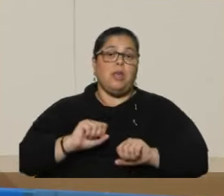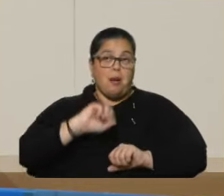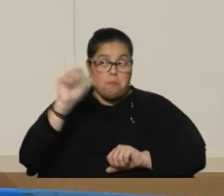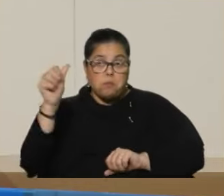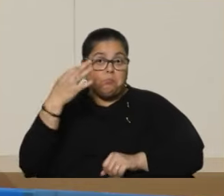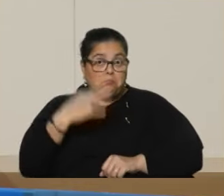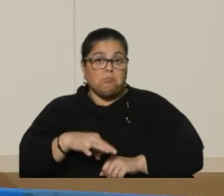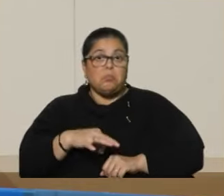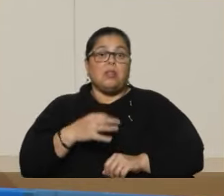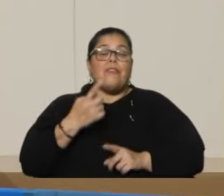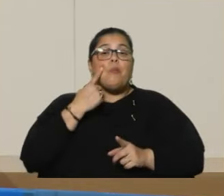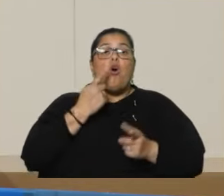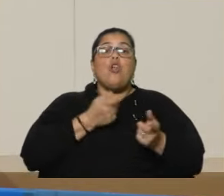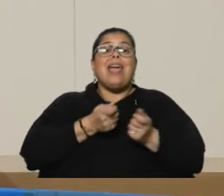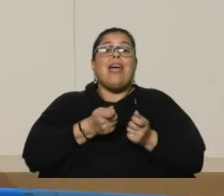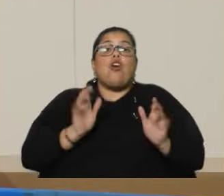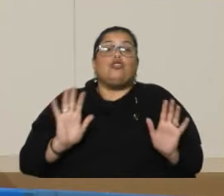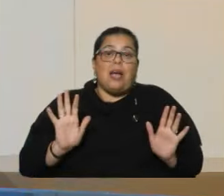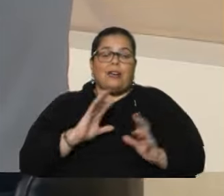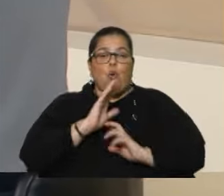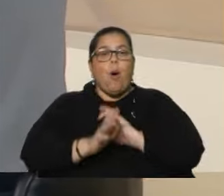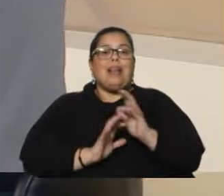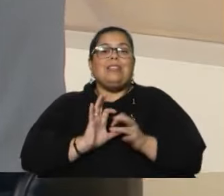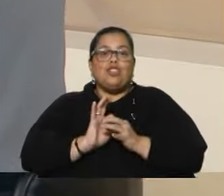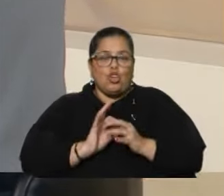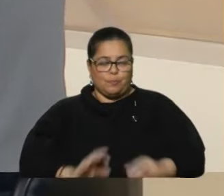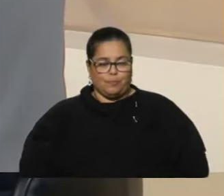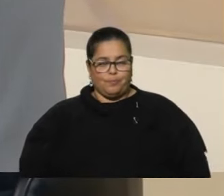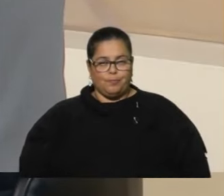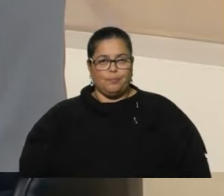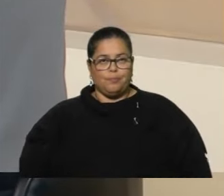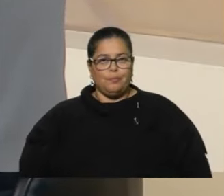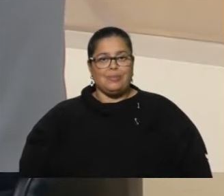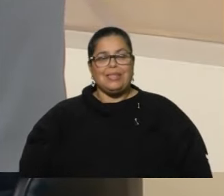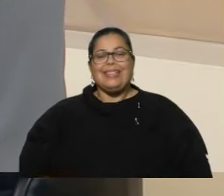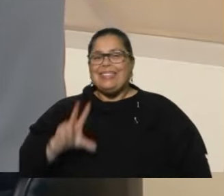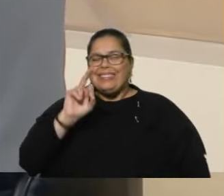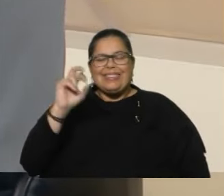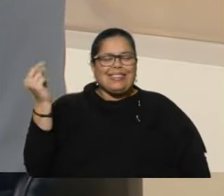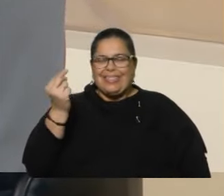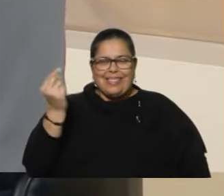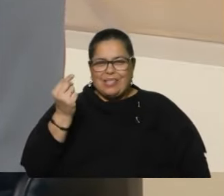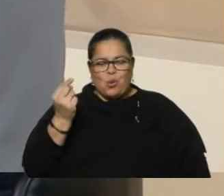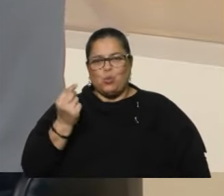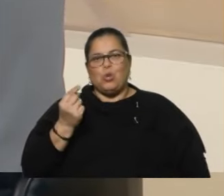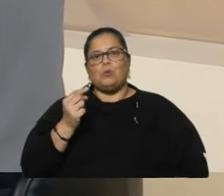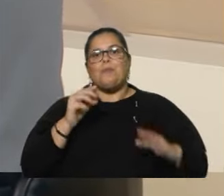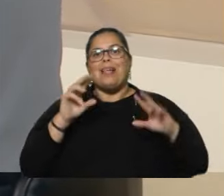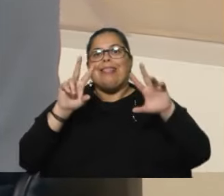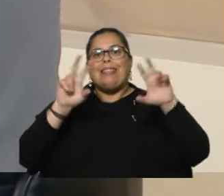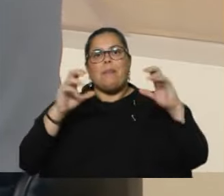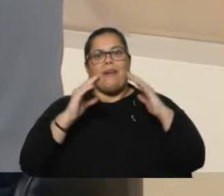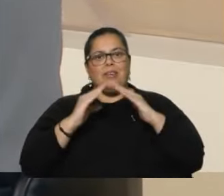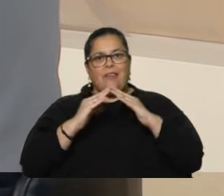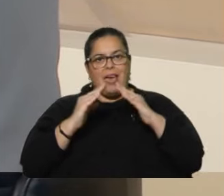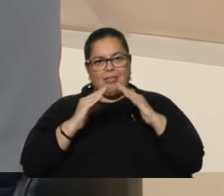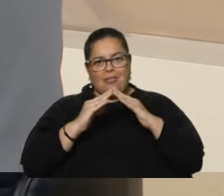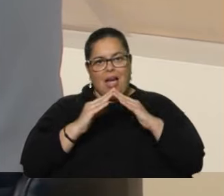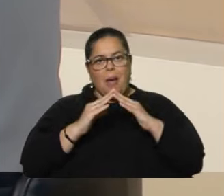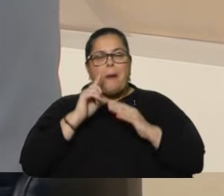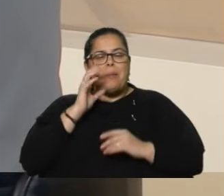bueno, veremos. Pero esa es nuestra idea. En 30 segundos, porque se nos fue el tiempo, el capítulo vivienda seguramente tiene ahí